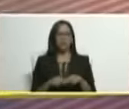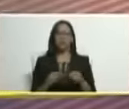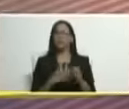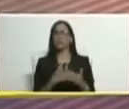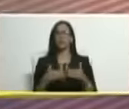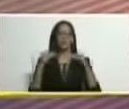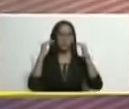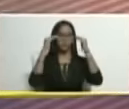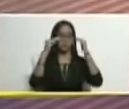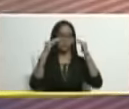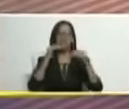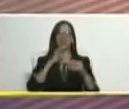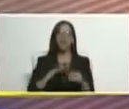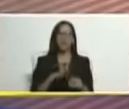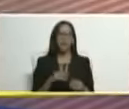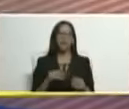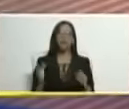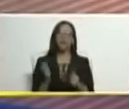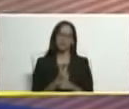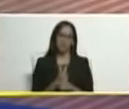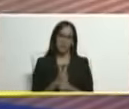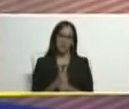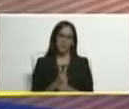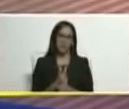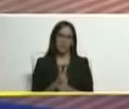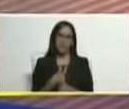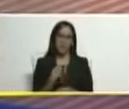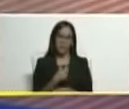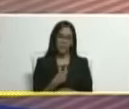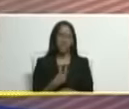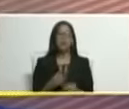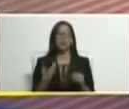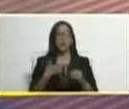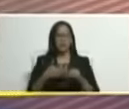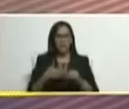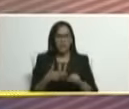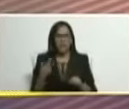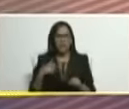superplanta y estamos consiguiendo la inversión, y Pequibem va a tener